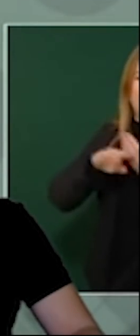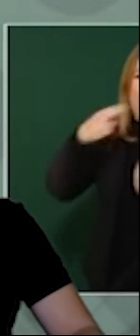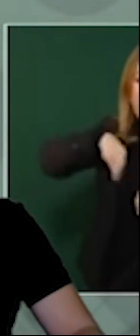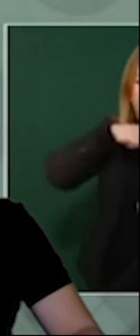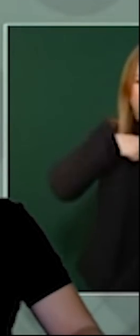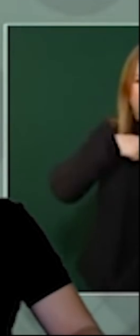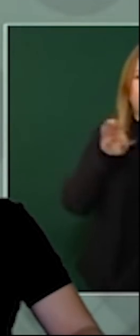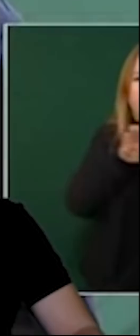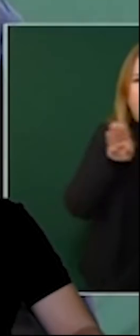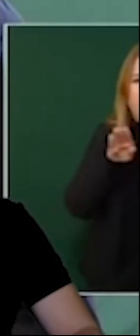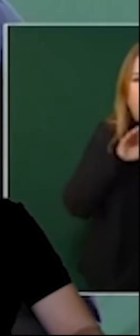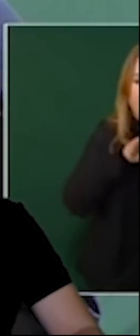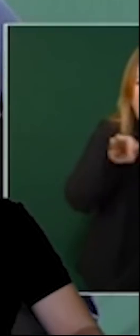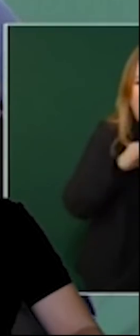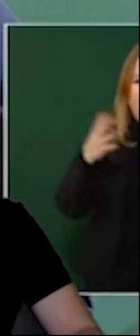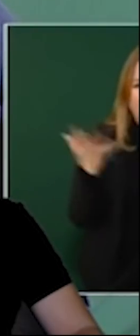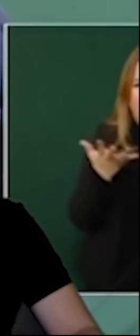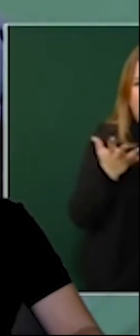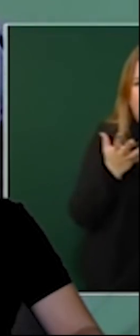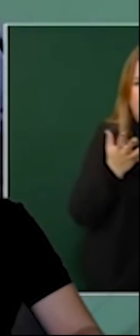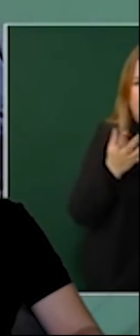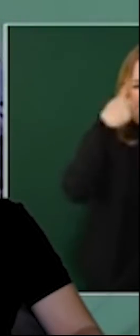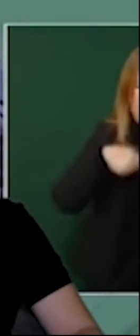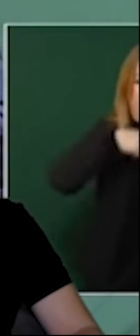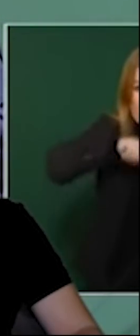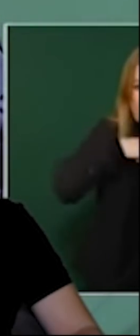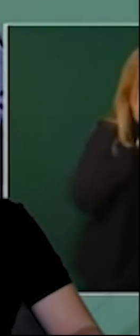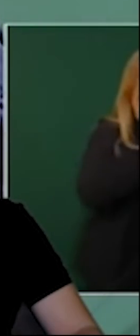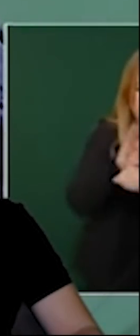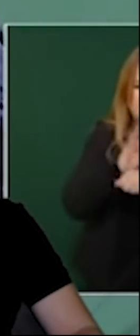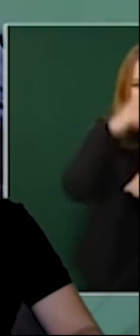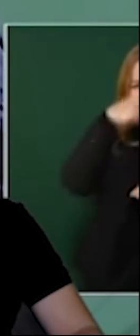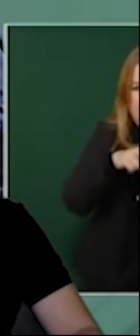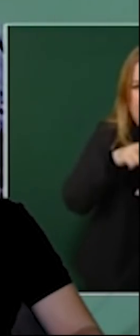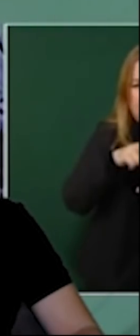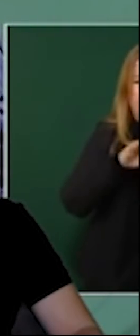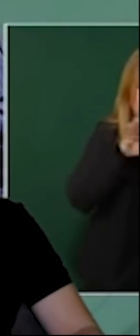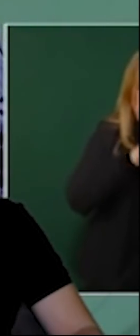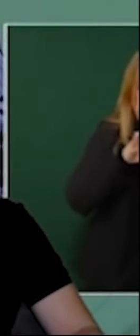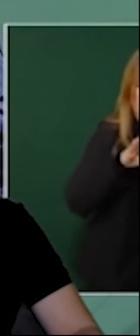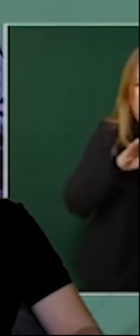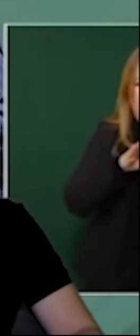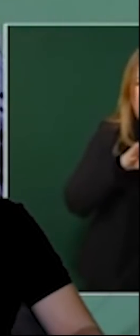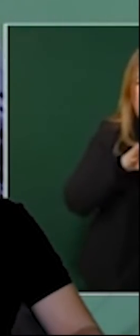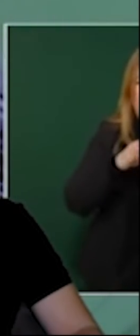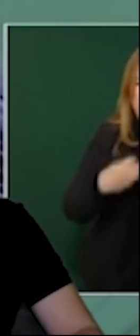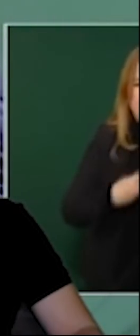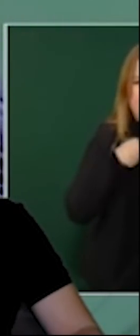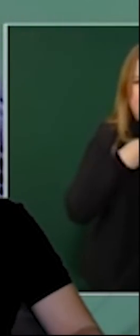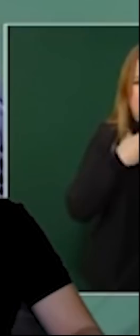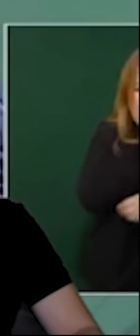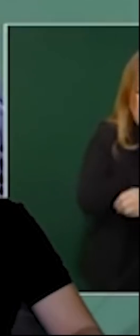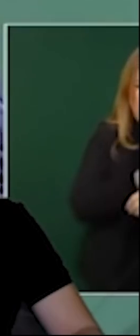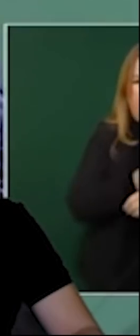México y en defensa de los mexicanos que trabajan y viven honradamente